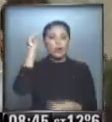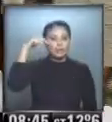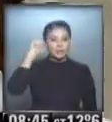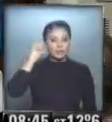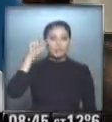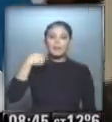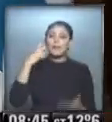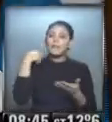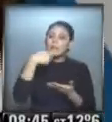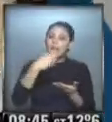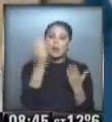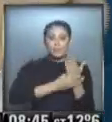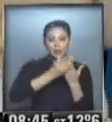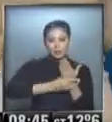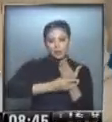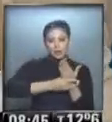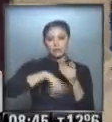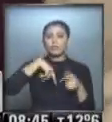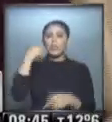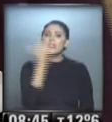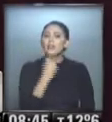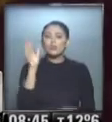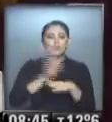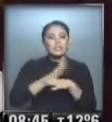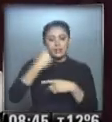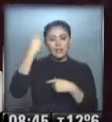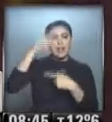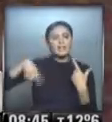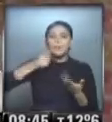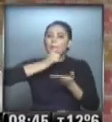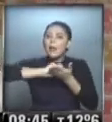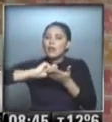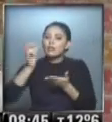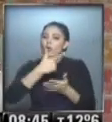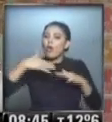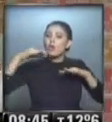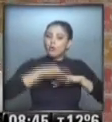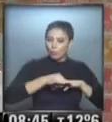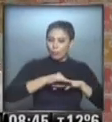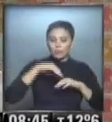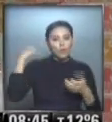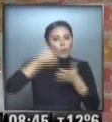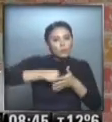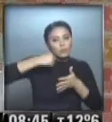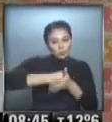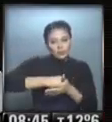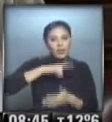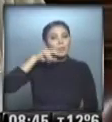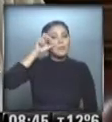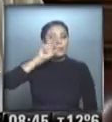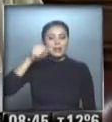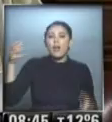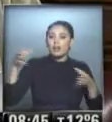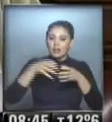gubernamentales, fiscales, ministros de la Corte, directores de cine, artistas y periodistas comprometidos con esta lucha. Gustavo Vera, de